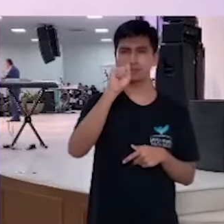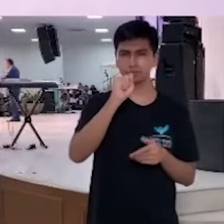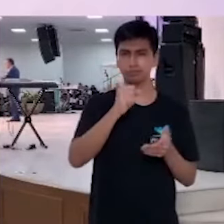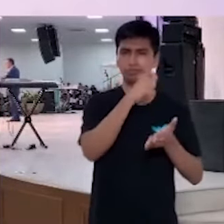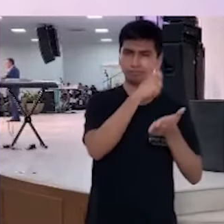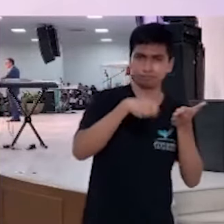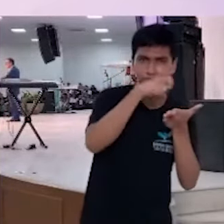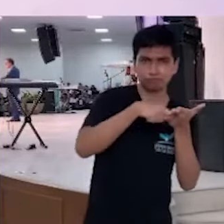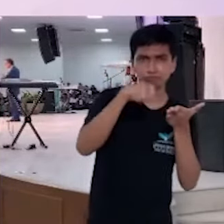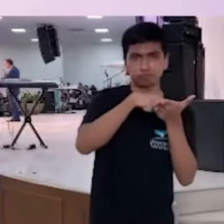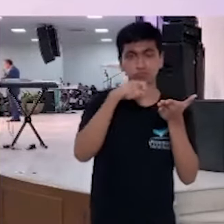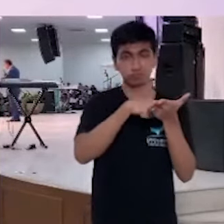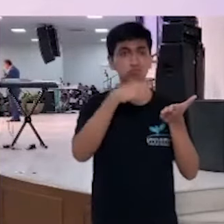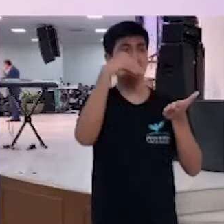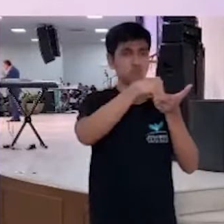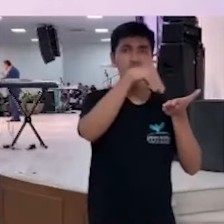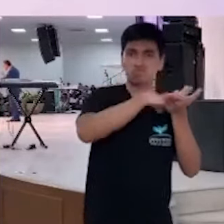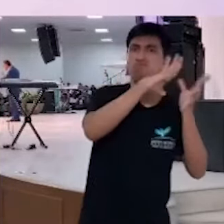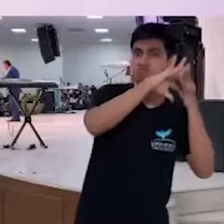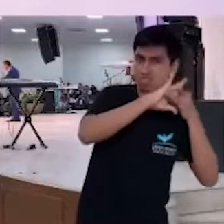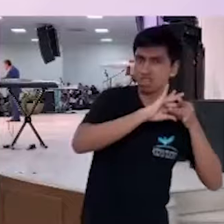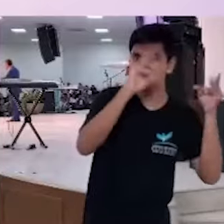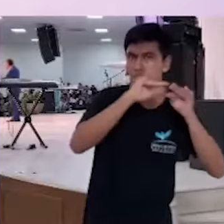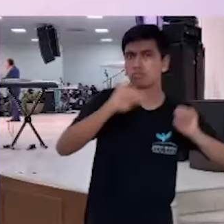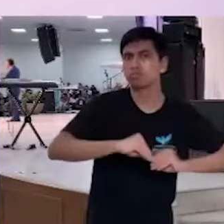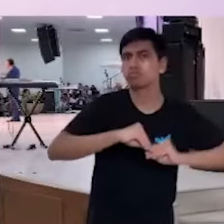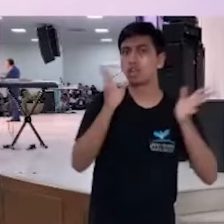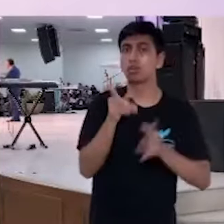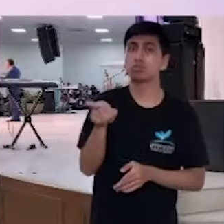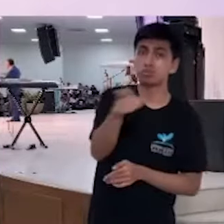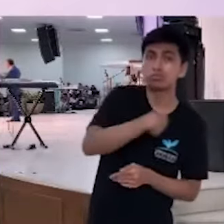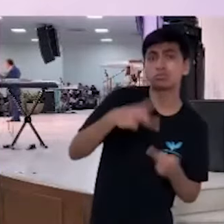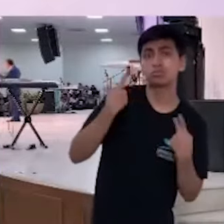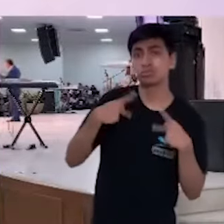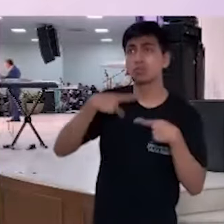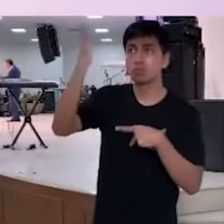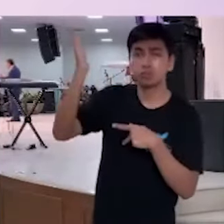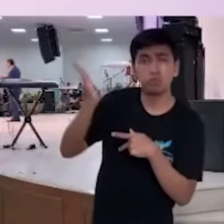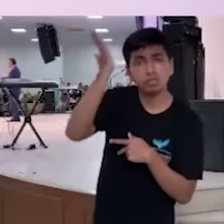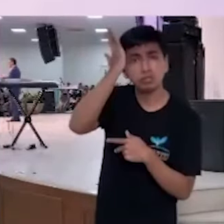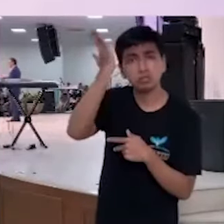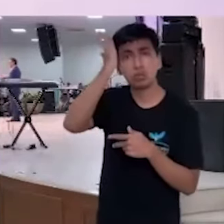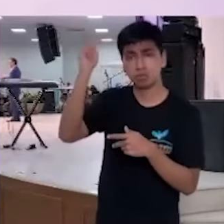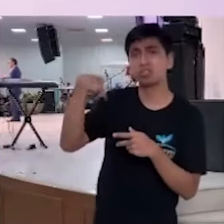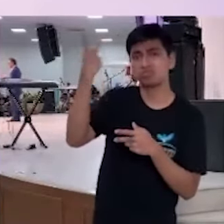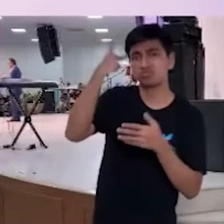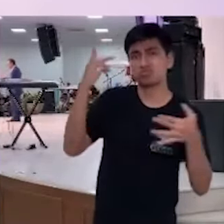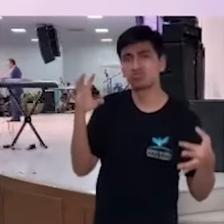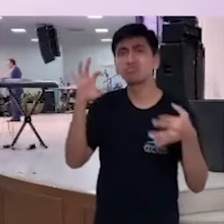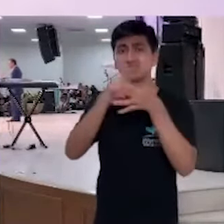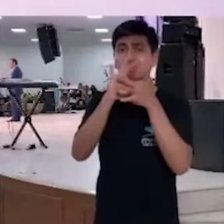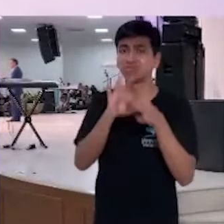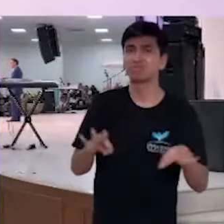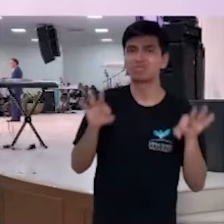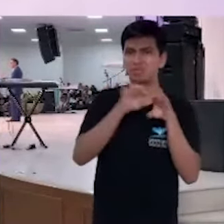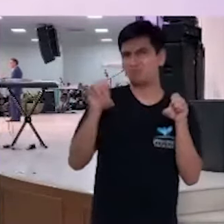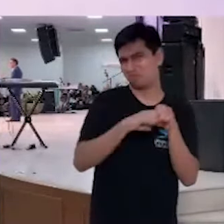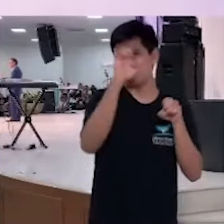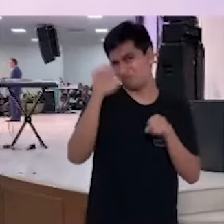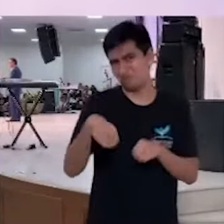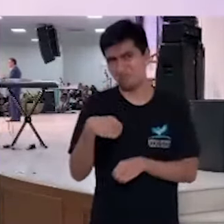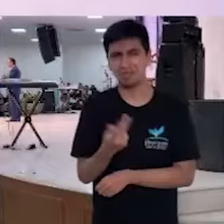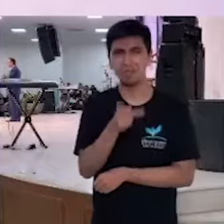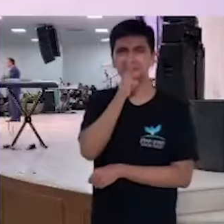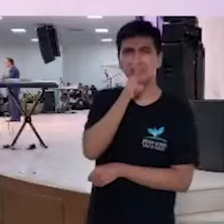a nuestros pastores. Y la sujeción, hermanos, la sujeción es igual a la de un hijo a un padre. Por